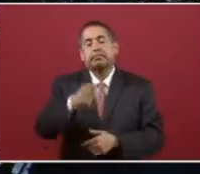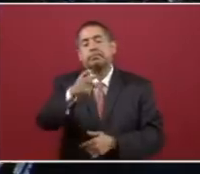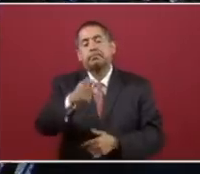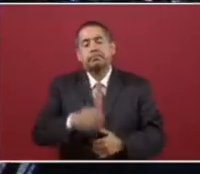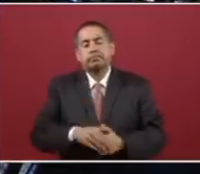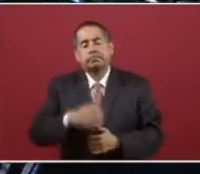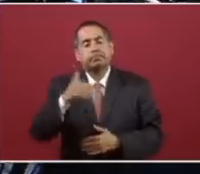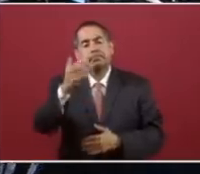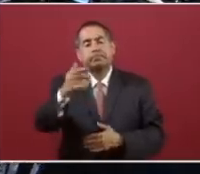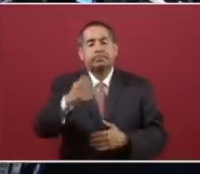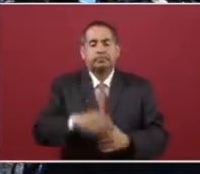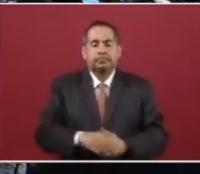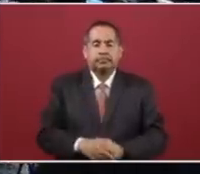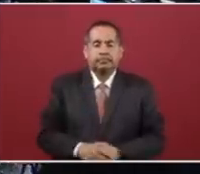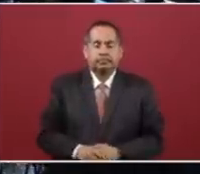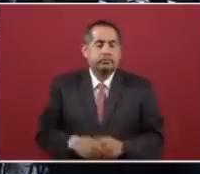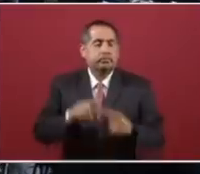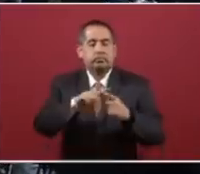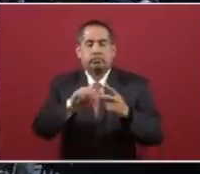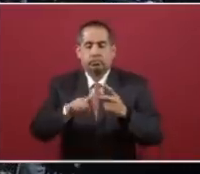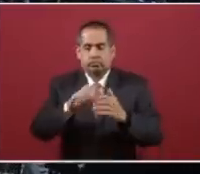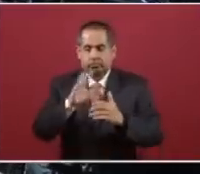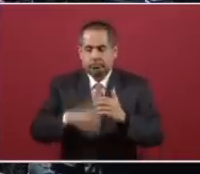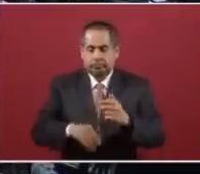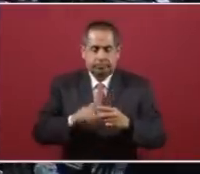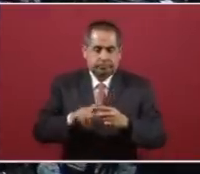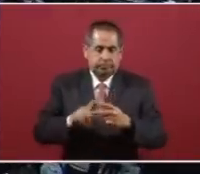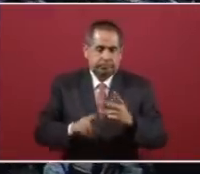atrás dos más